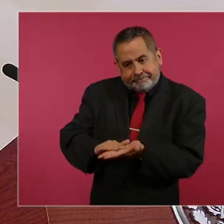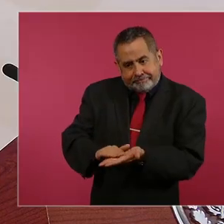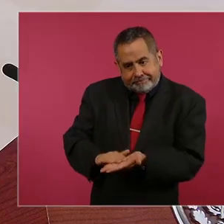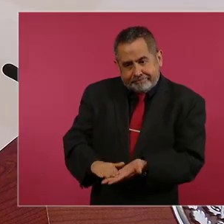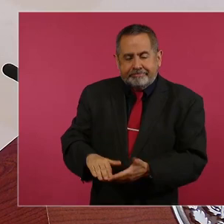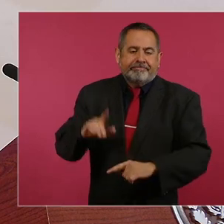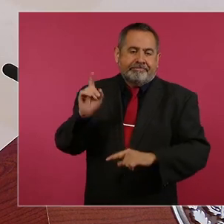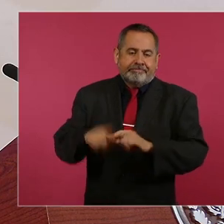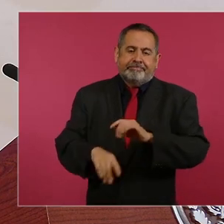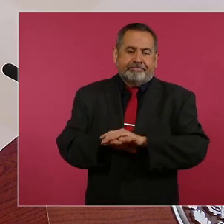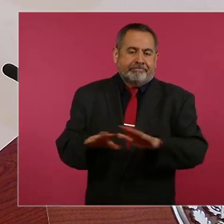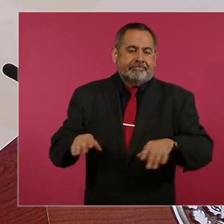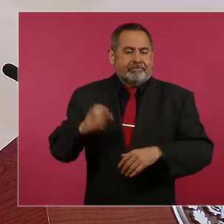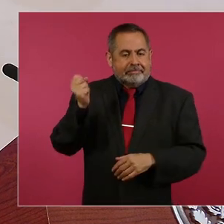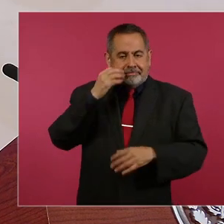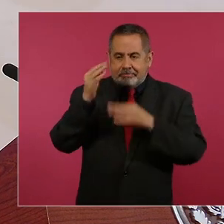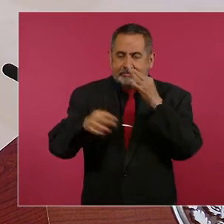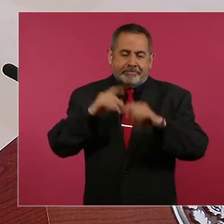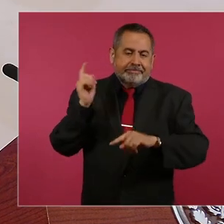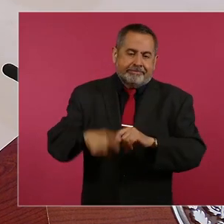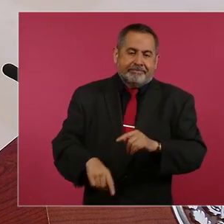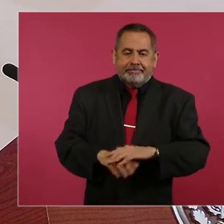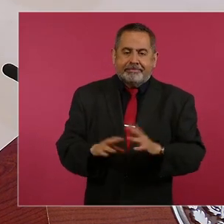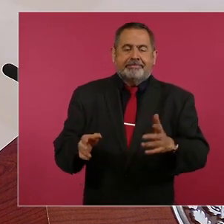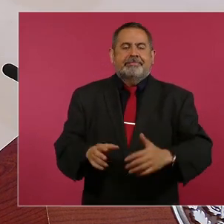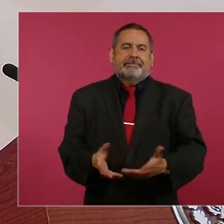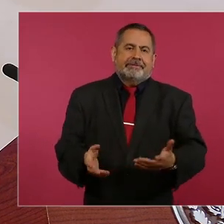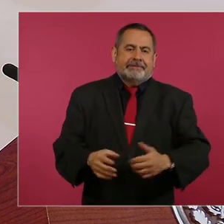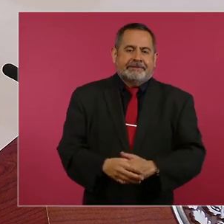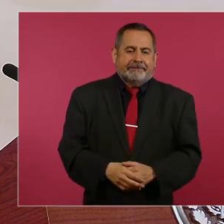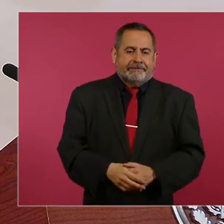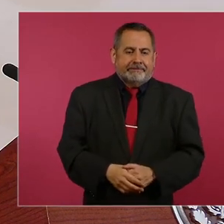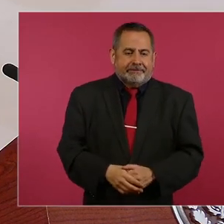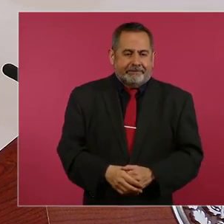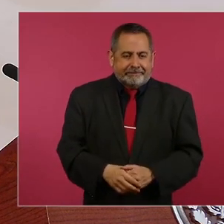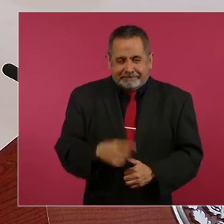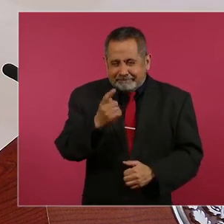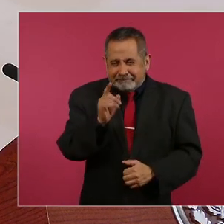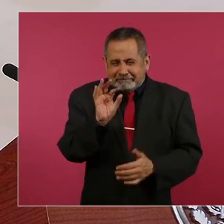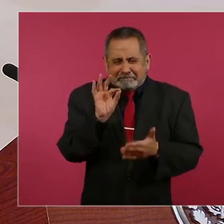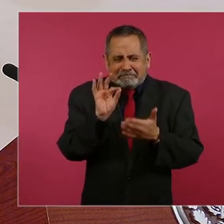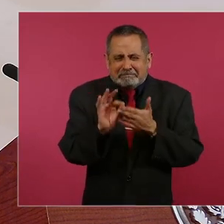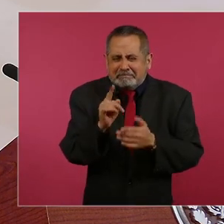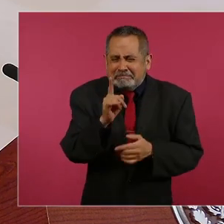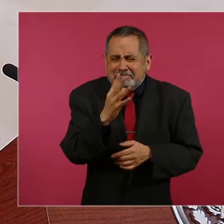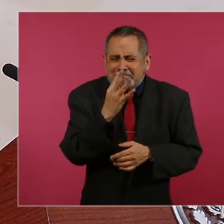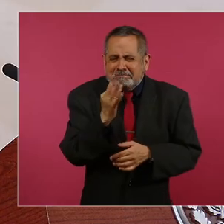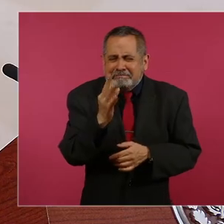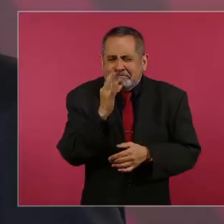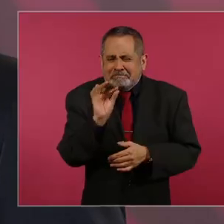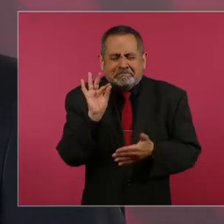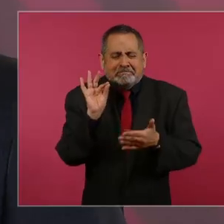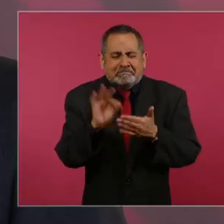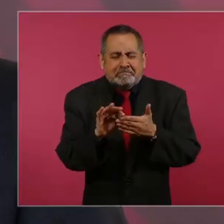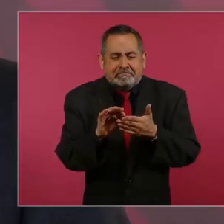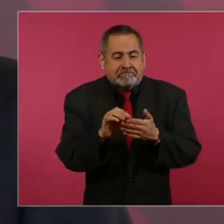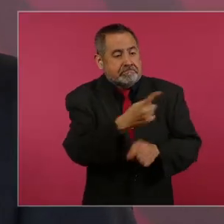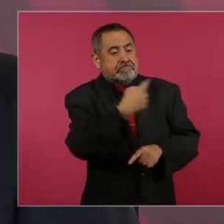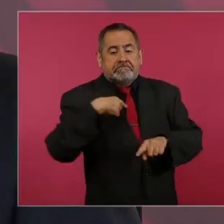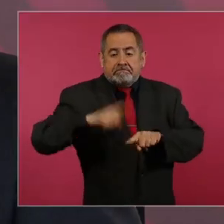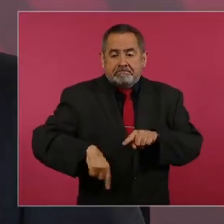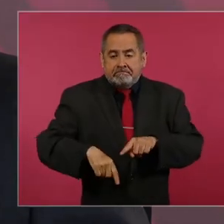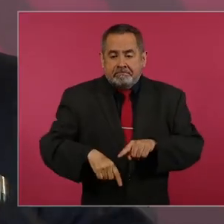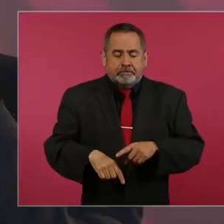la conferencia y es eso nada más porque